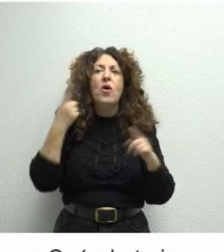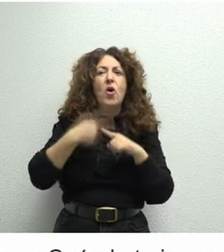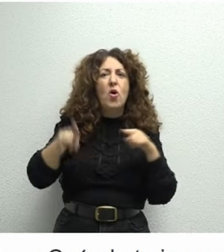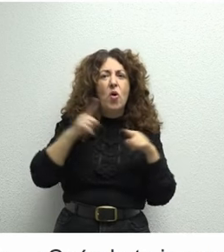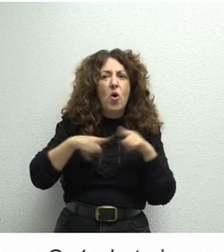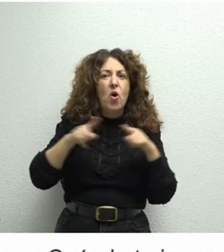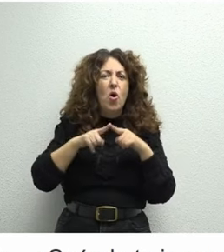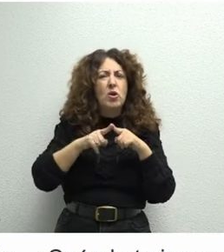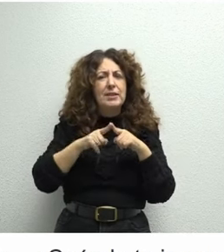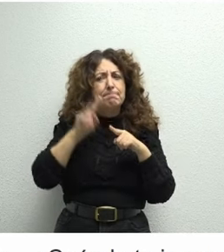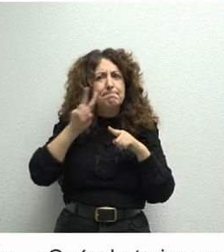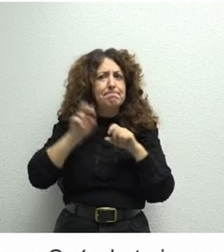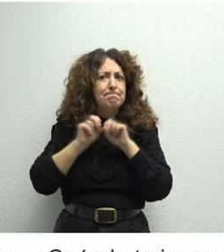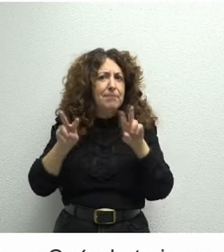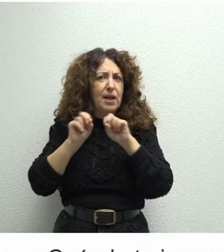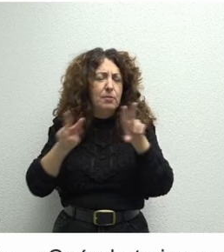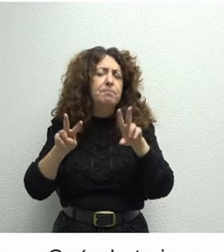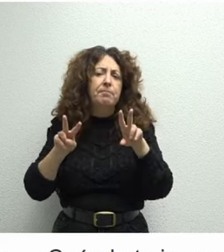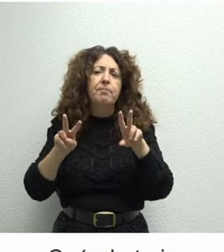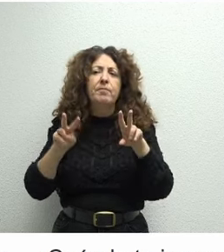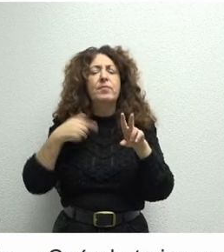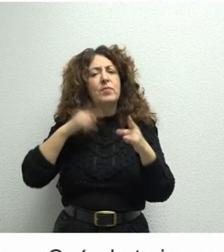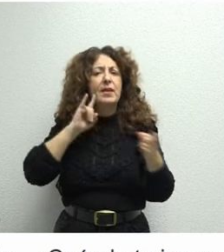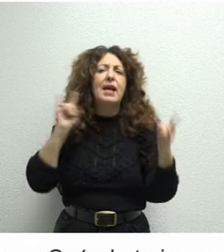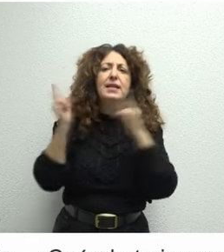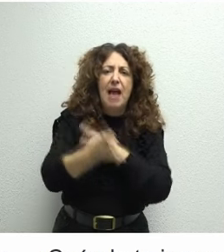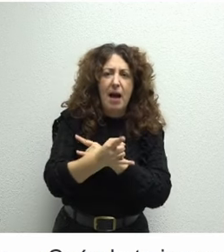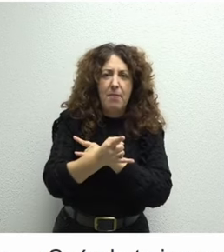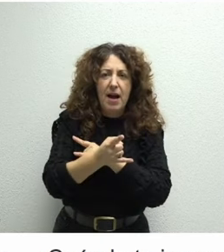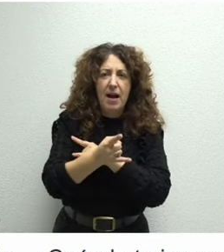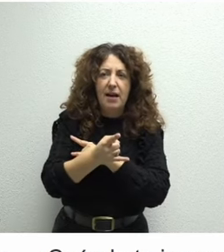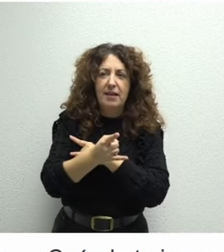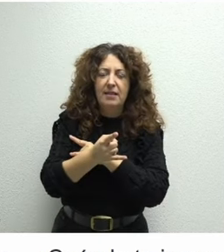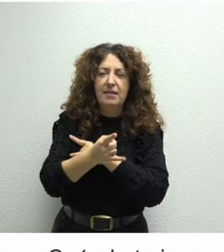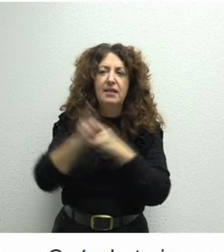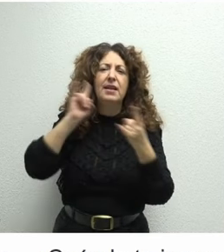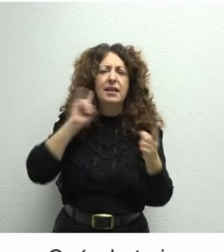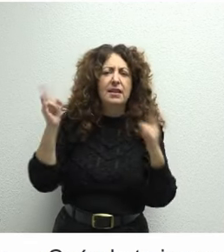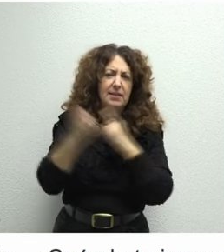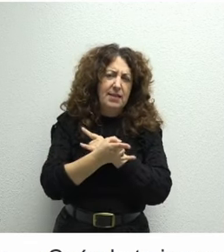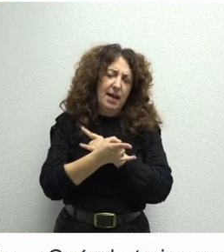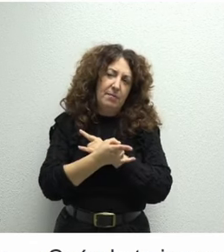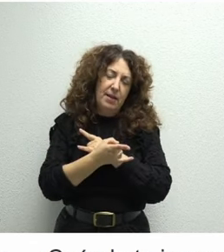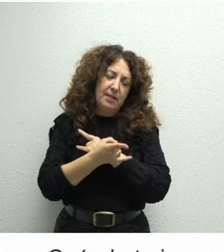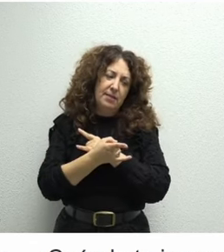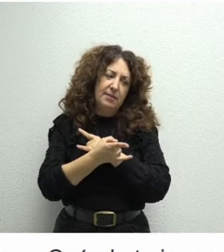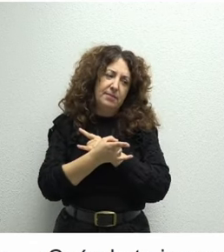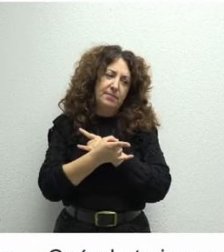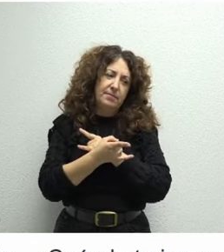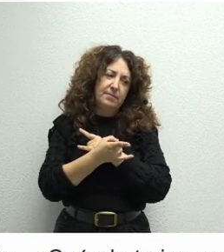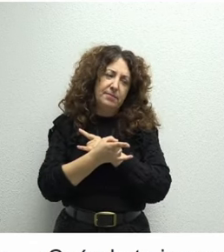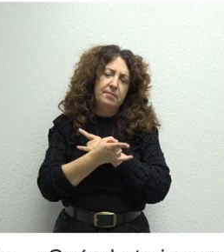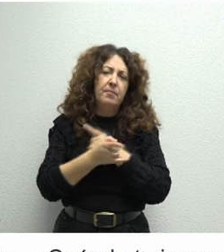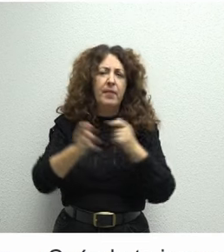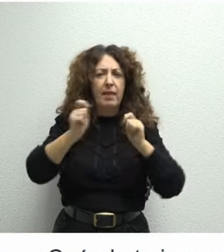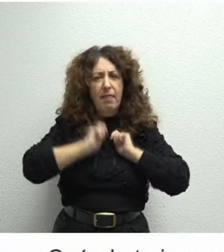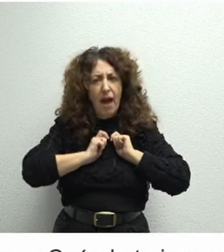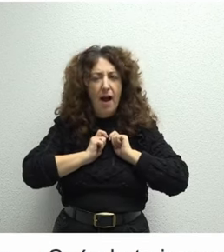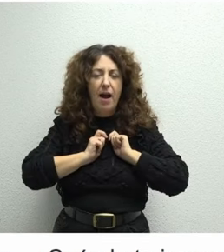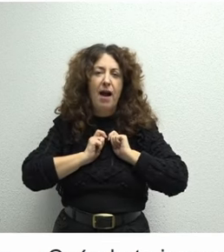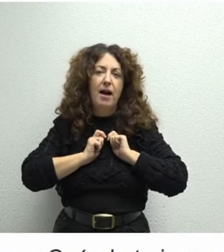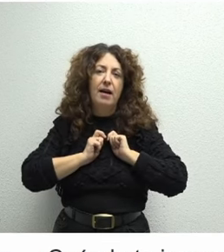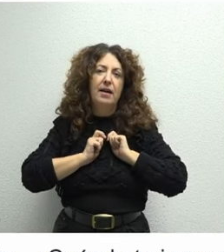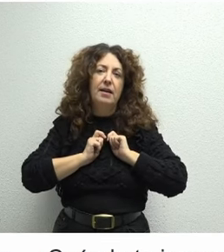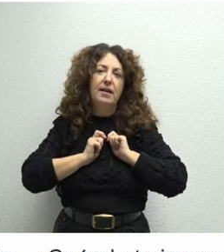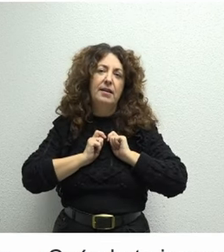disparan la llamamos por teléfono y y me y me da la consulta y